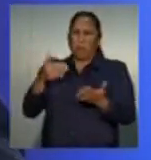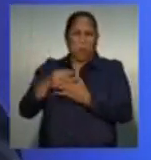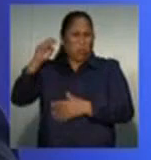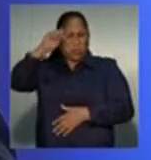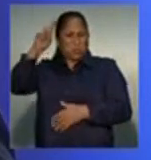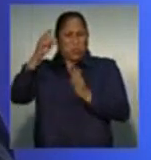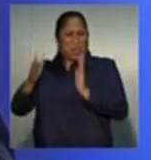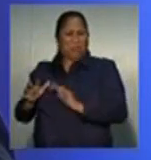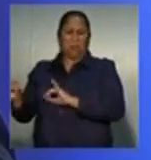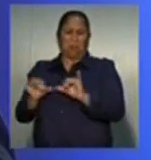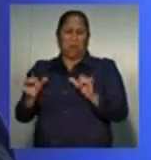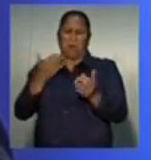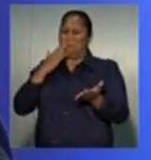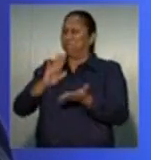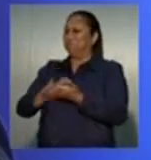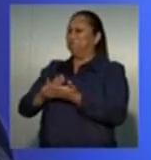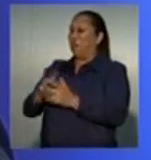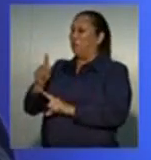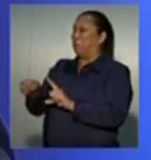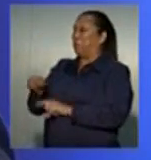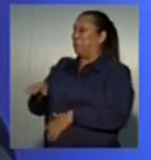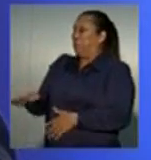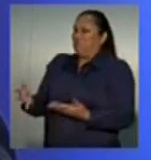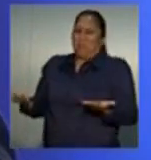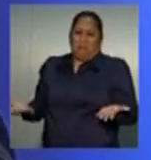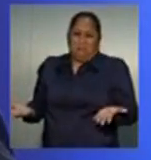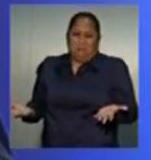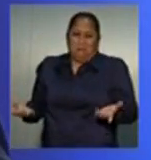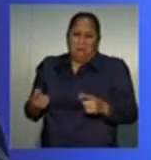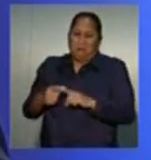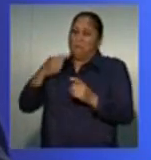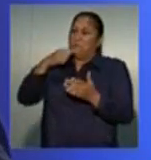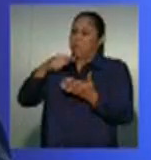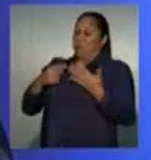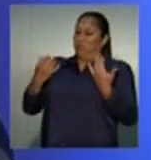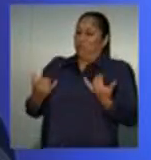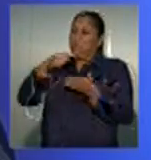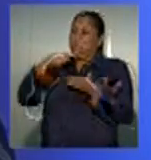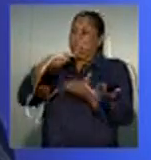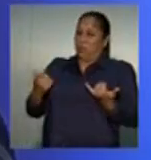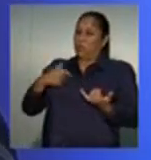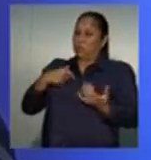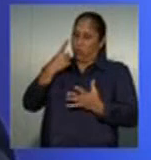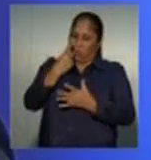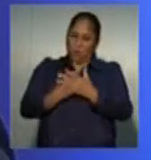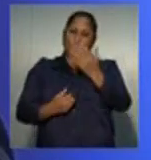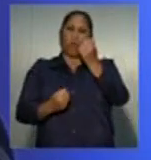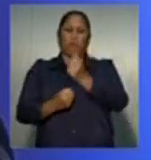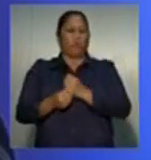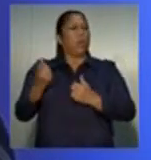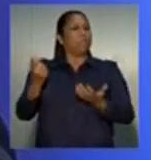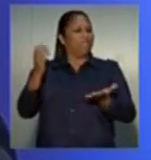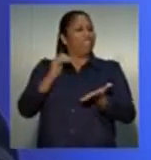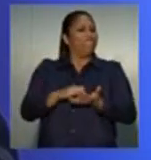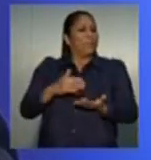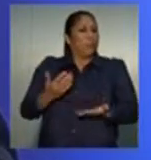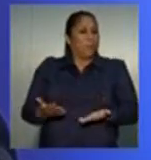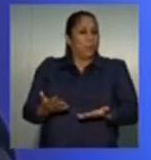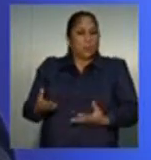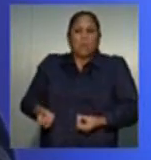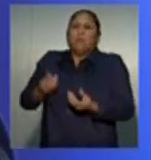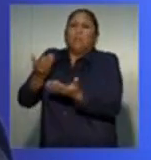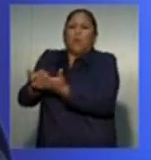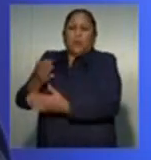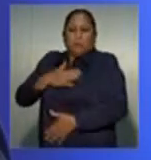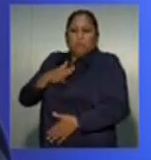corruptos y todos traicionan Pero esta vez voy confiar una vez más y te voy a dar